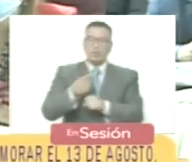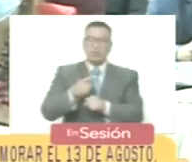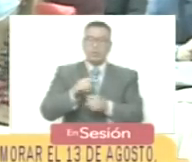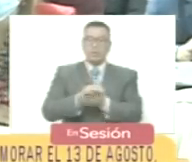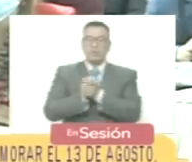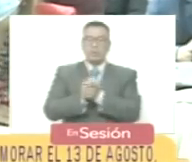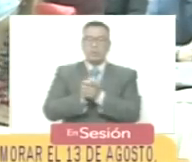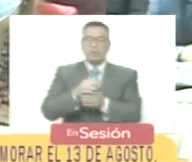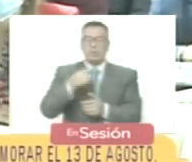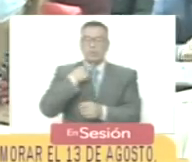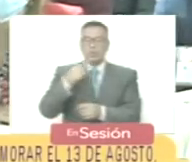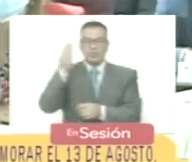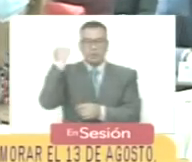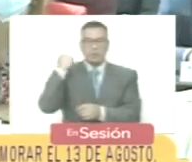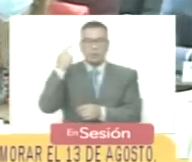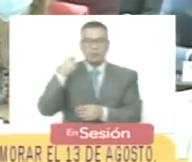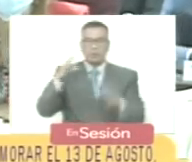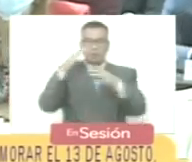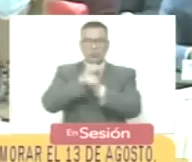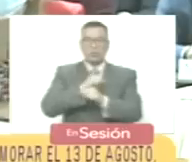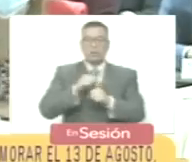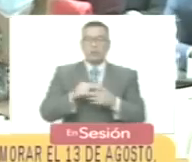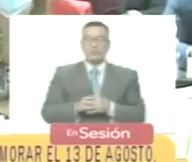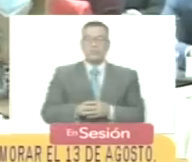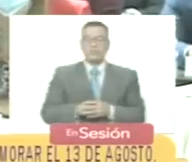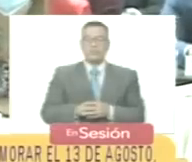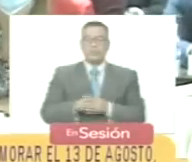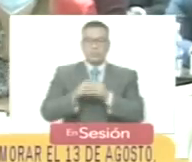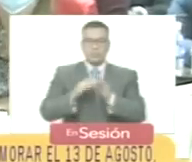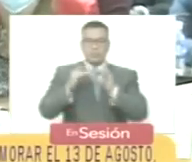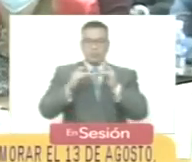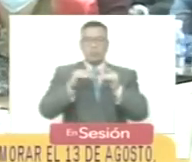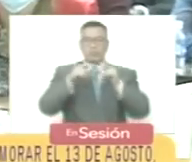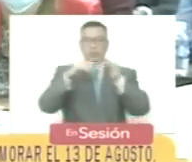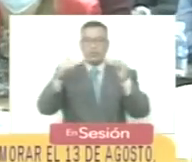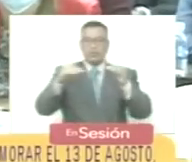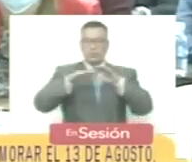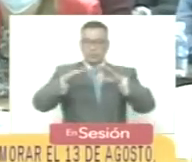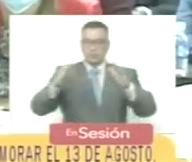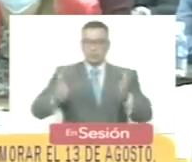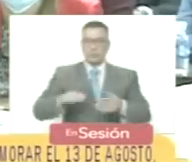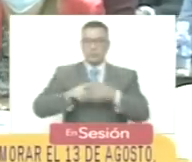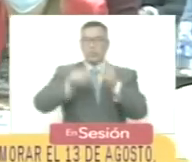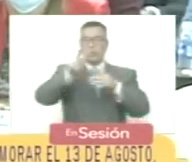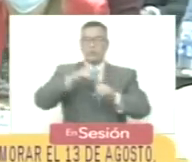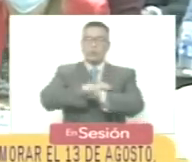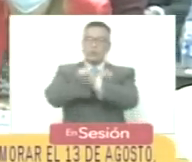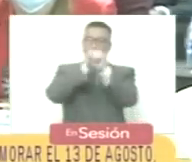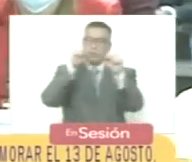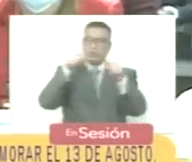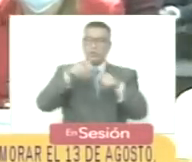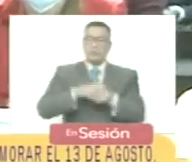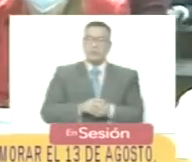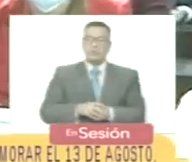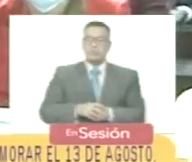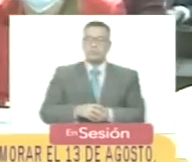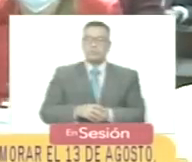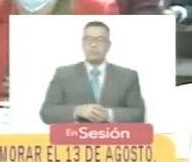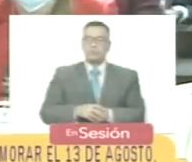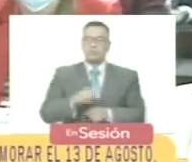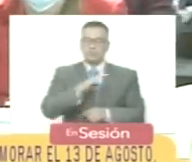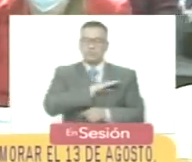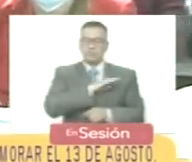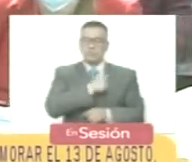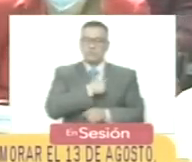camarada presidente, cuando estábamos en el montaje en la tarima, de la tarima a las 2 de la mañana, yo